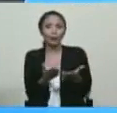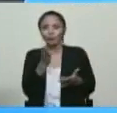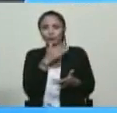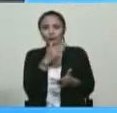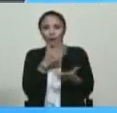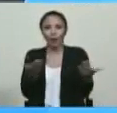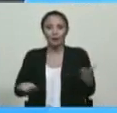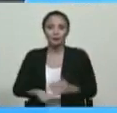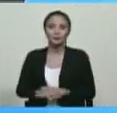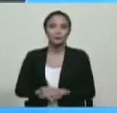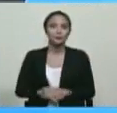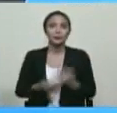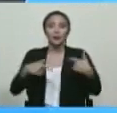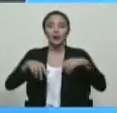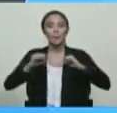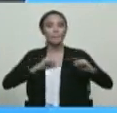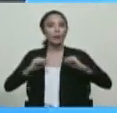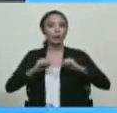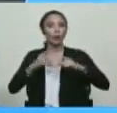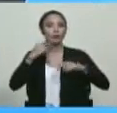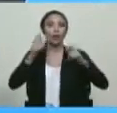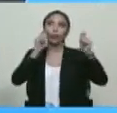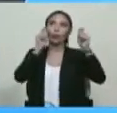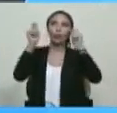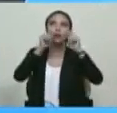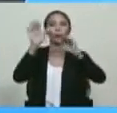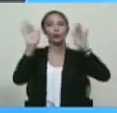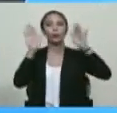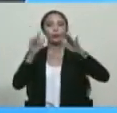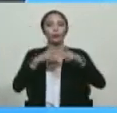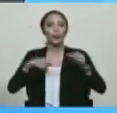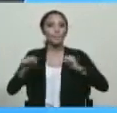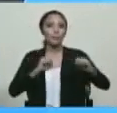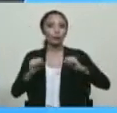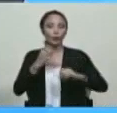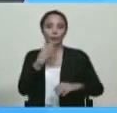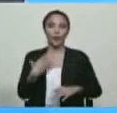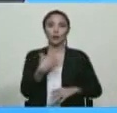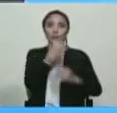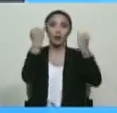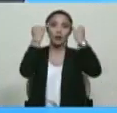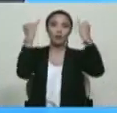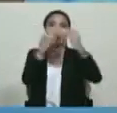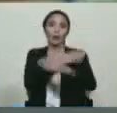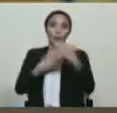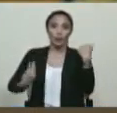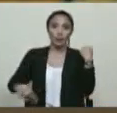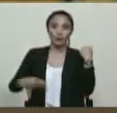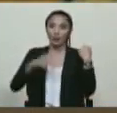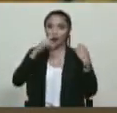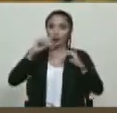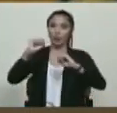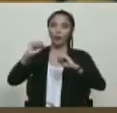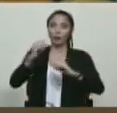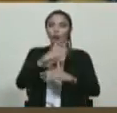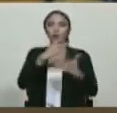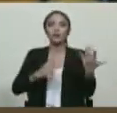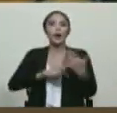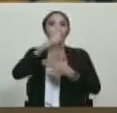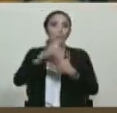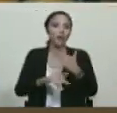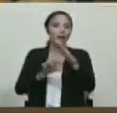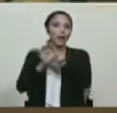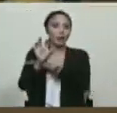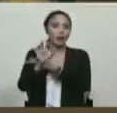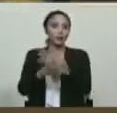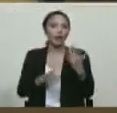corazón del motor turístico, un motor que ha sido planteado por el presidente Nicolás Maduro en el marco de la Agenda